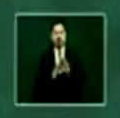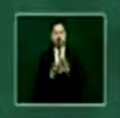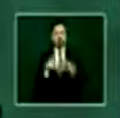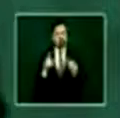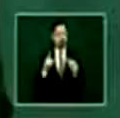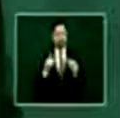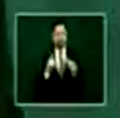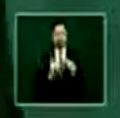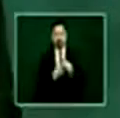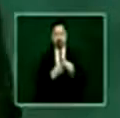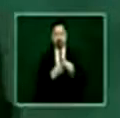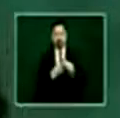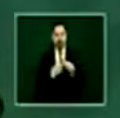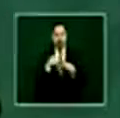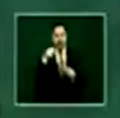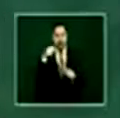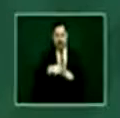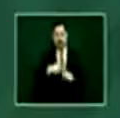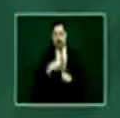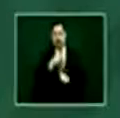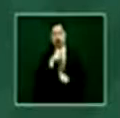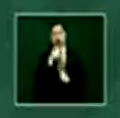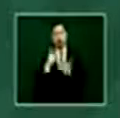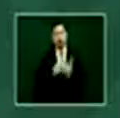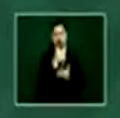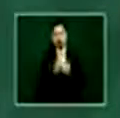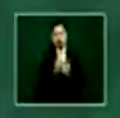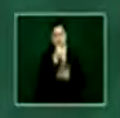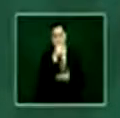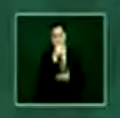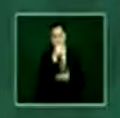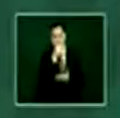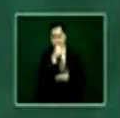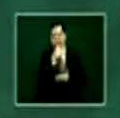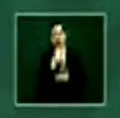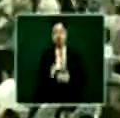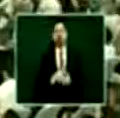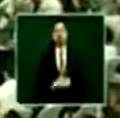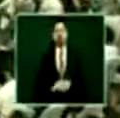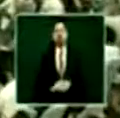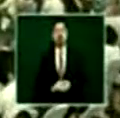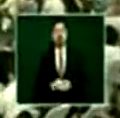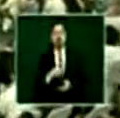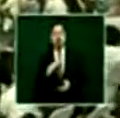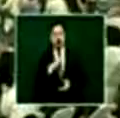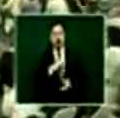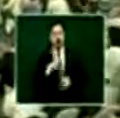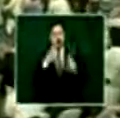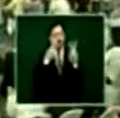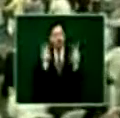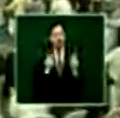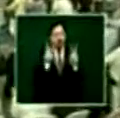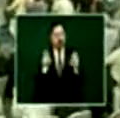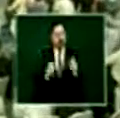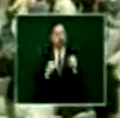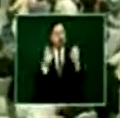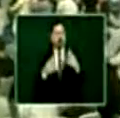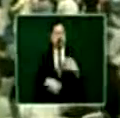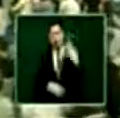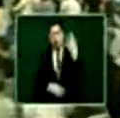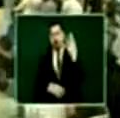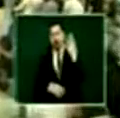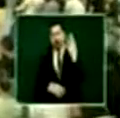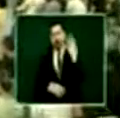Bueno, más bien toda la inversión ha estado paralizada. De hecho, ha estado paralizada desde la campaña de Trump, que atacando a México